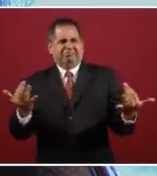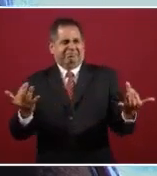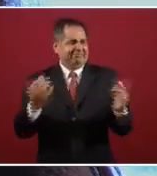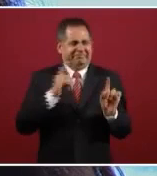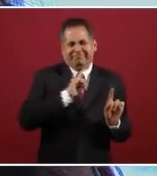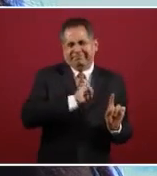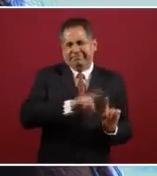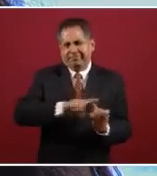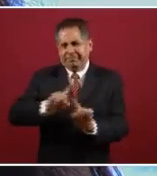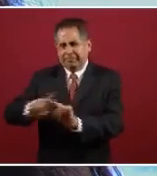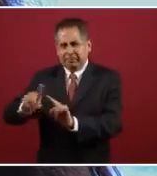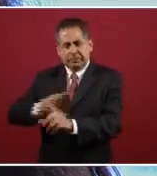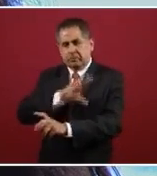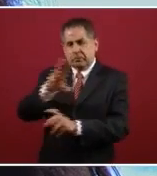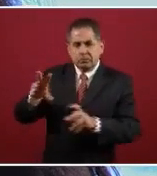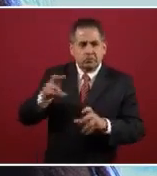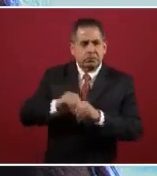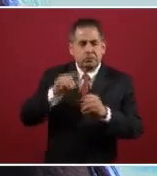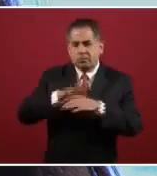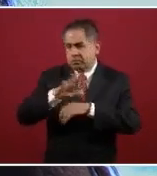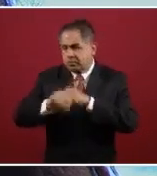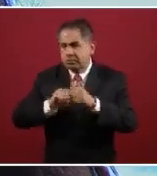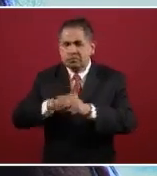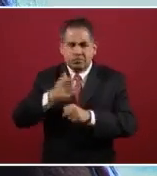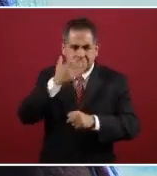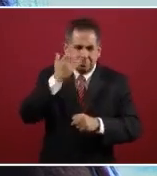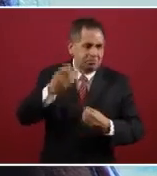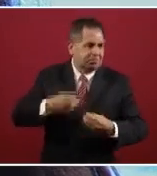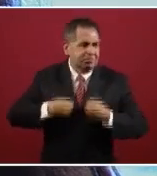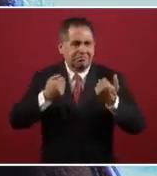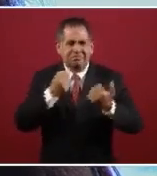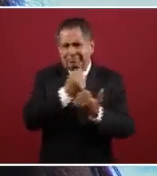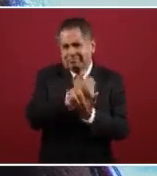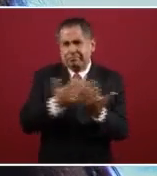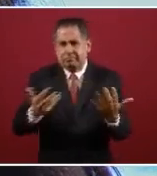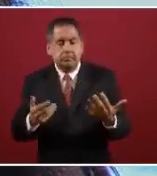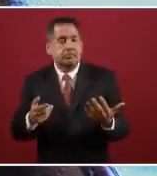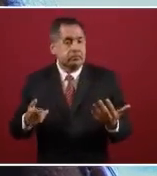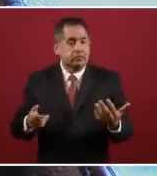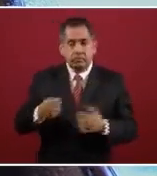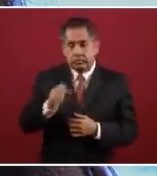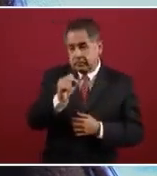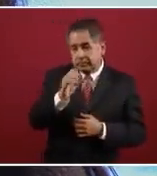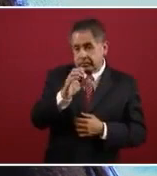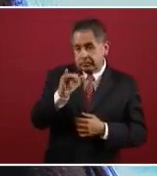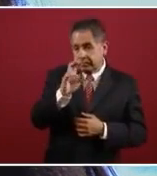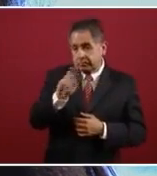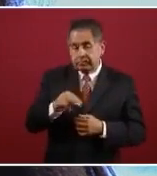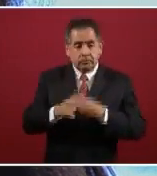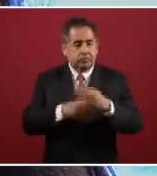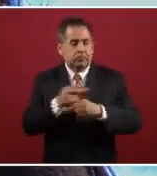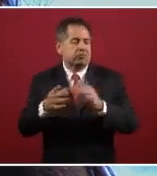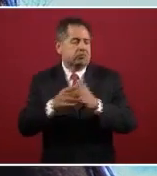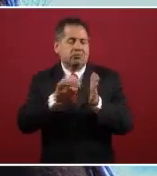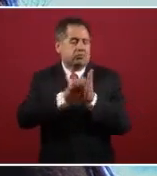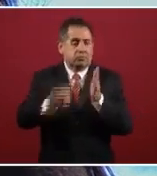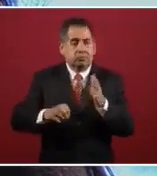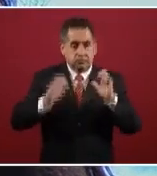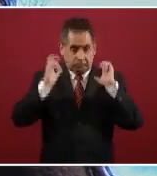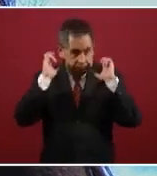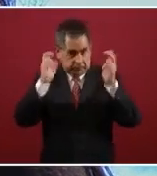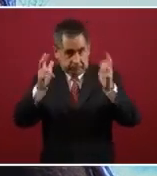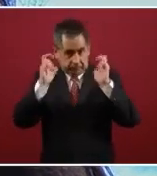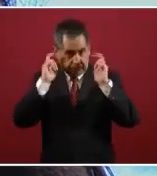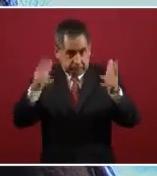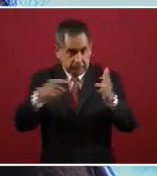porque es de la Secretaría de Bienestar, donde está el programa Sembrando Vida. Vamos a dar el dato del estado de Chiapas. Chiapas